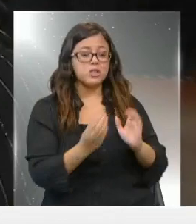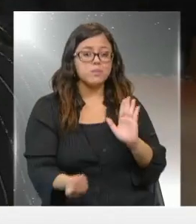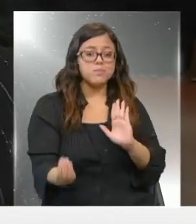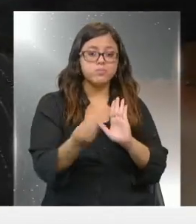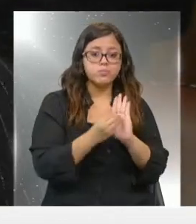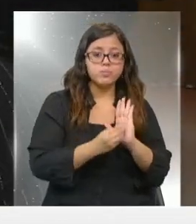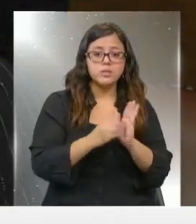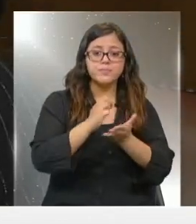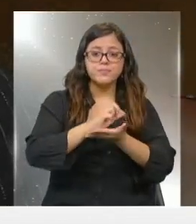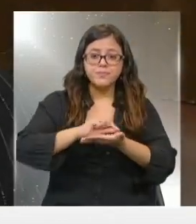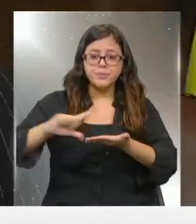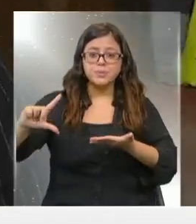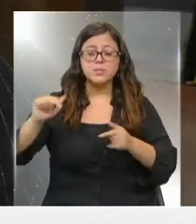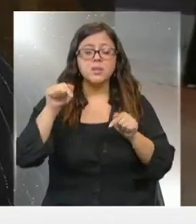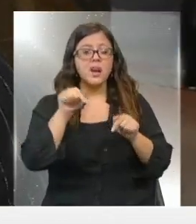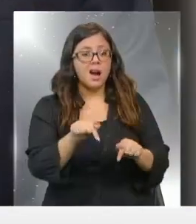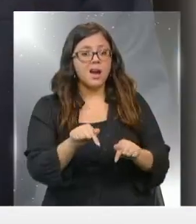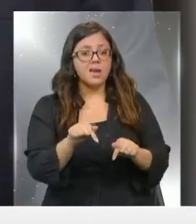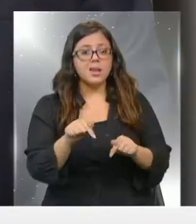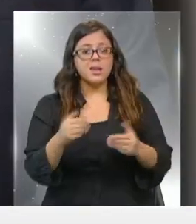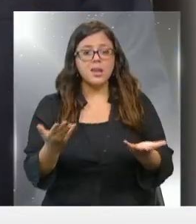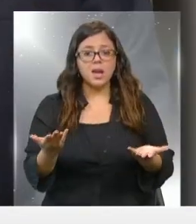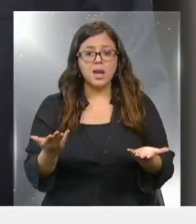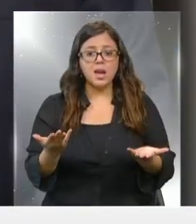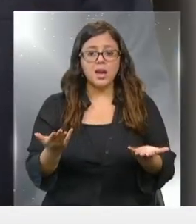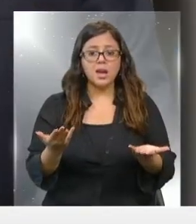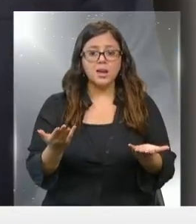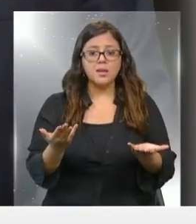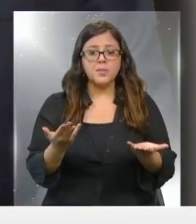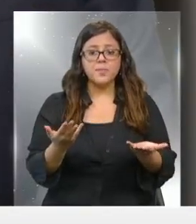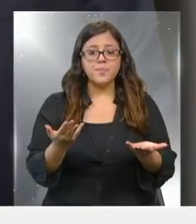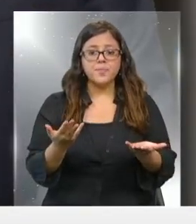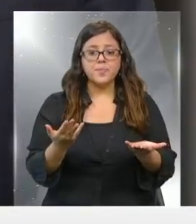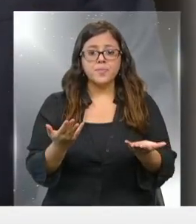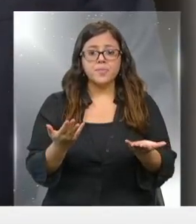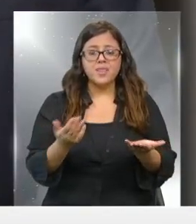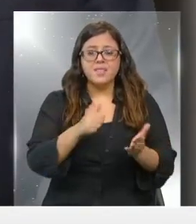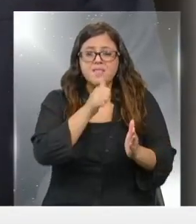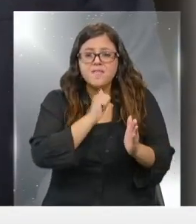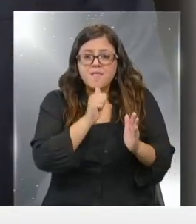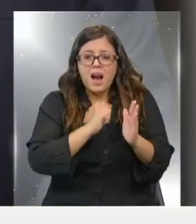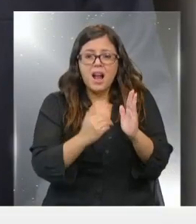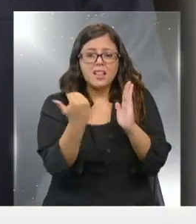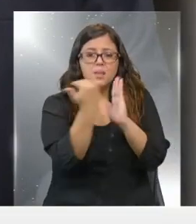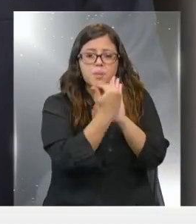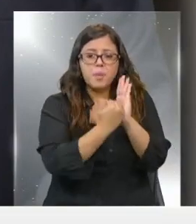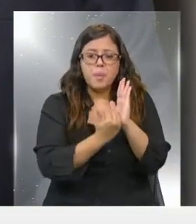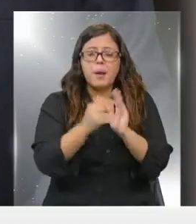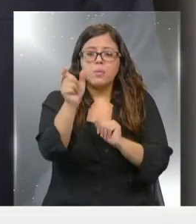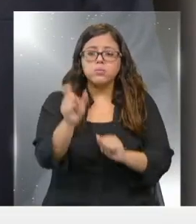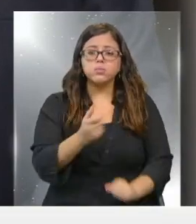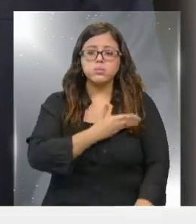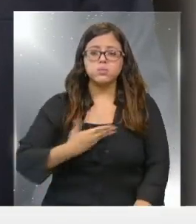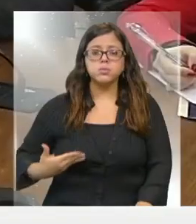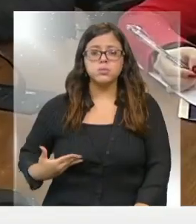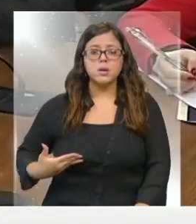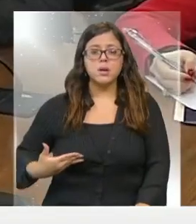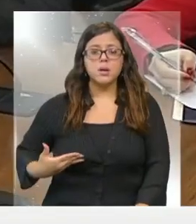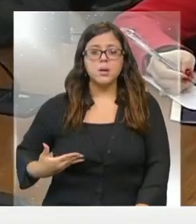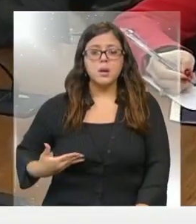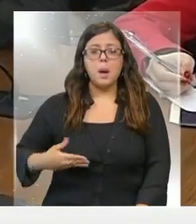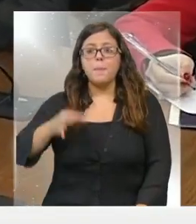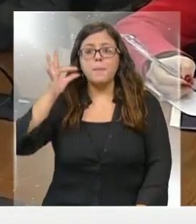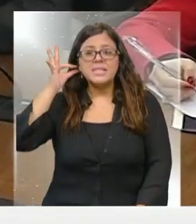aumentó. Ha faltado en una cantidad completa de ítems a sus deberes como presidenta. Pero lo